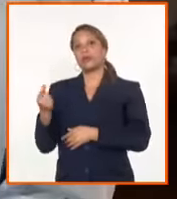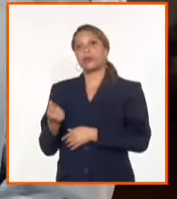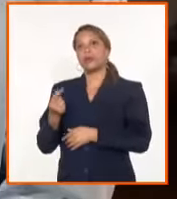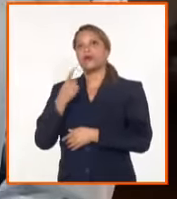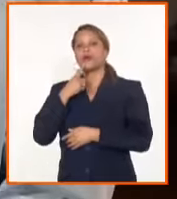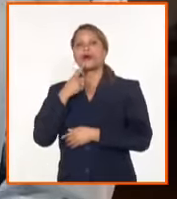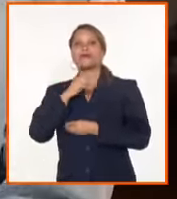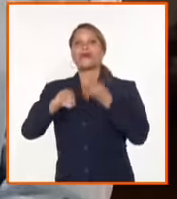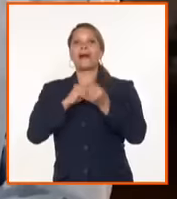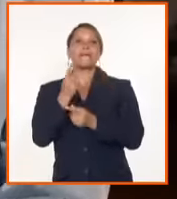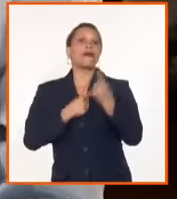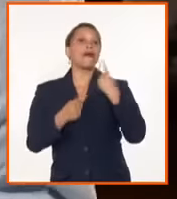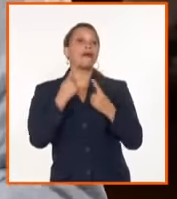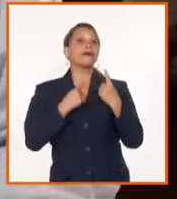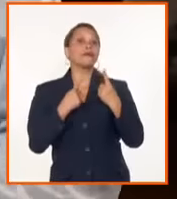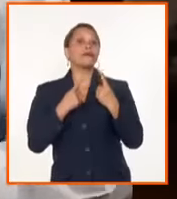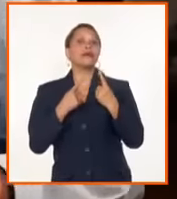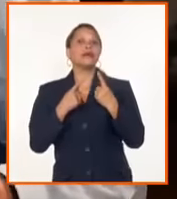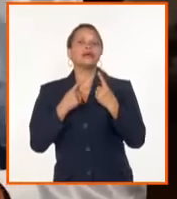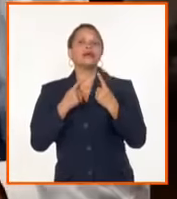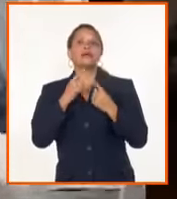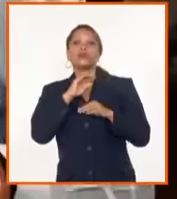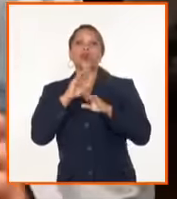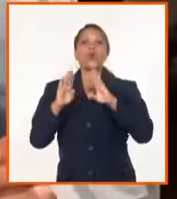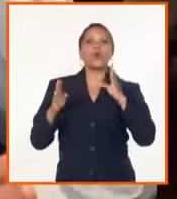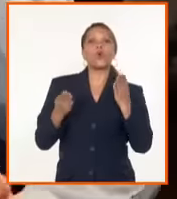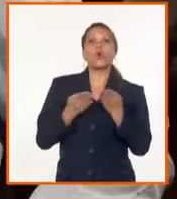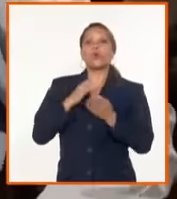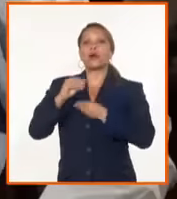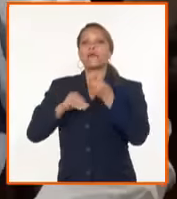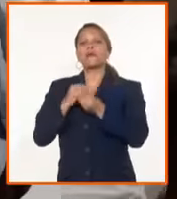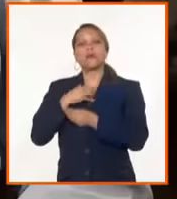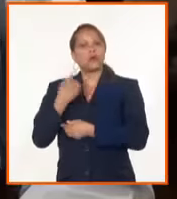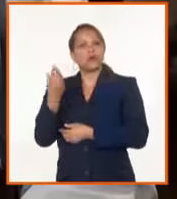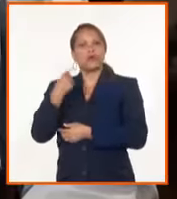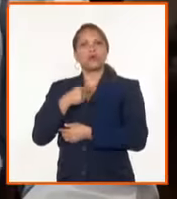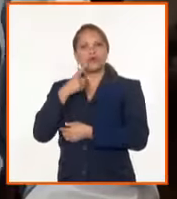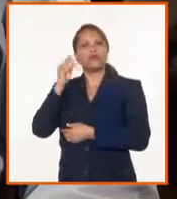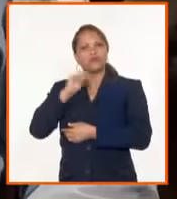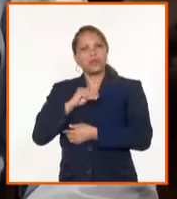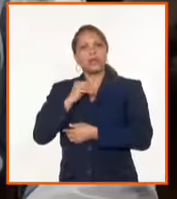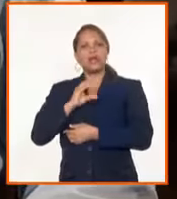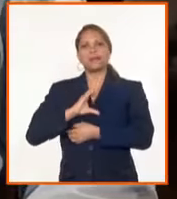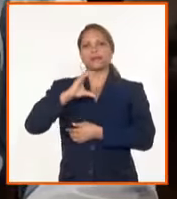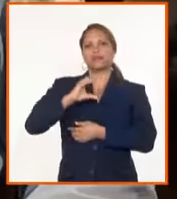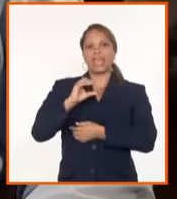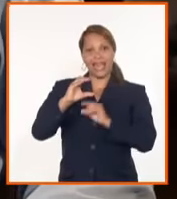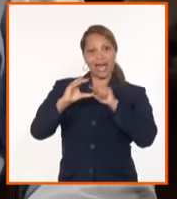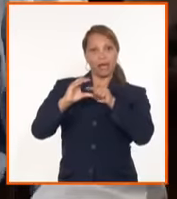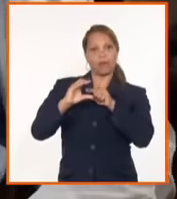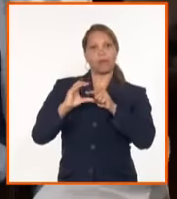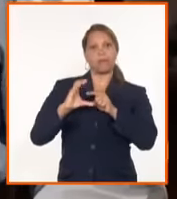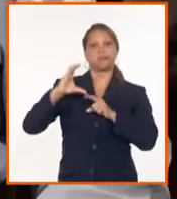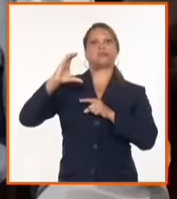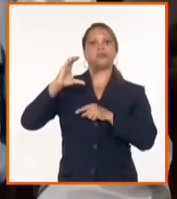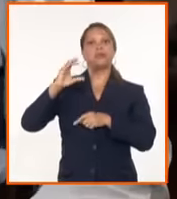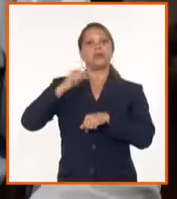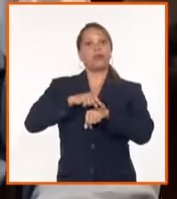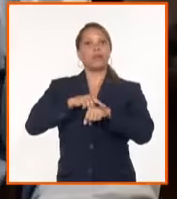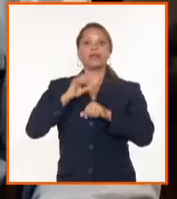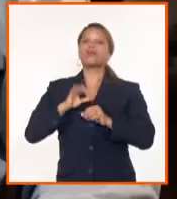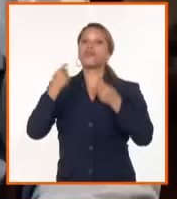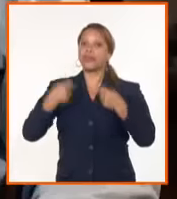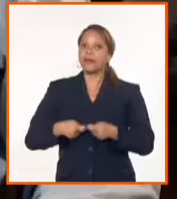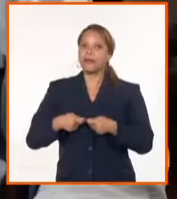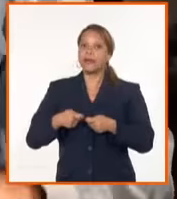variable, todo se altera, porque yo digo, yo estoy convencido de que hay que incrementar los salarios en estos momentos, y la pensión mínima y